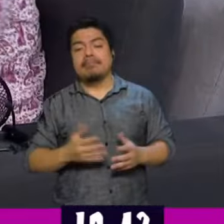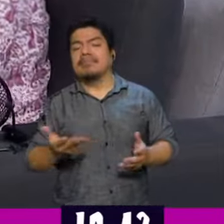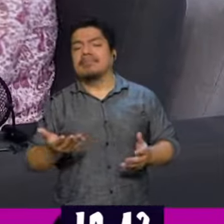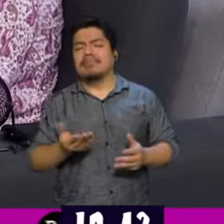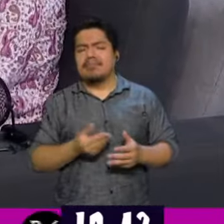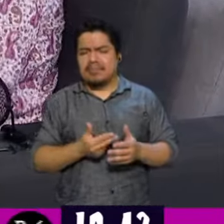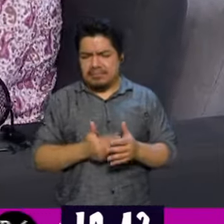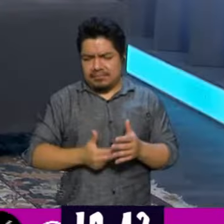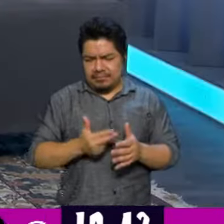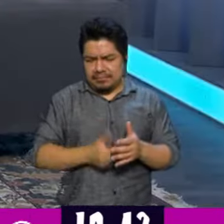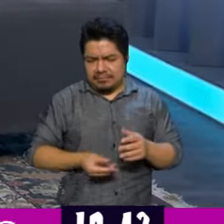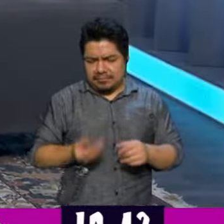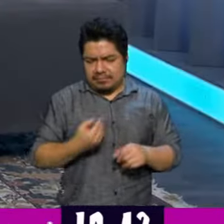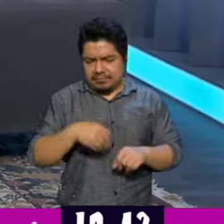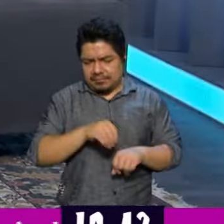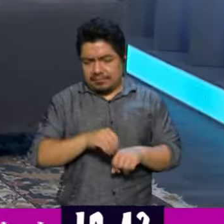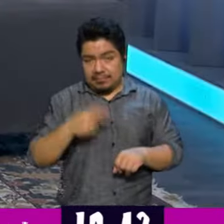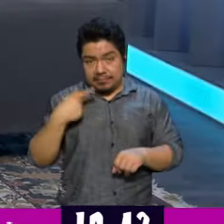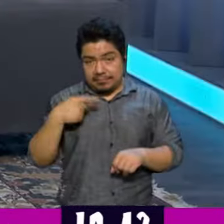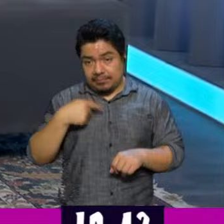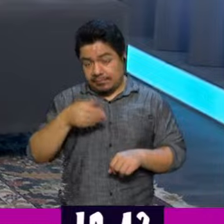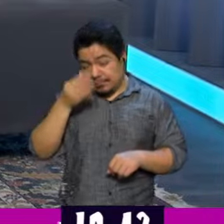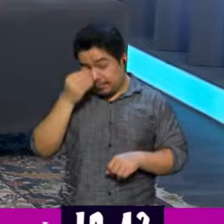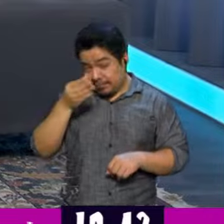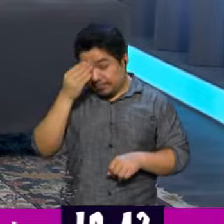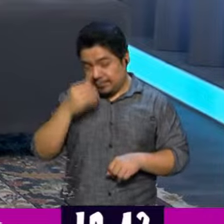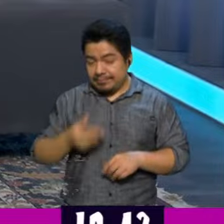un taller para que aprendamos hasta los más